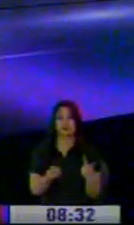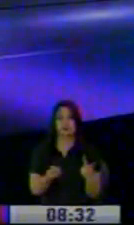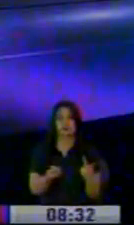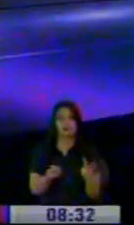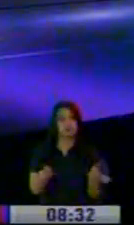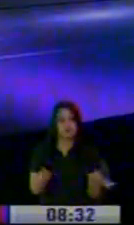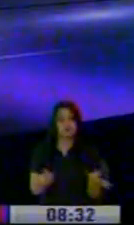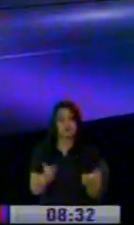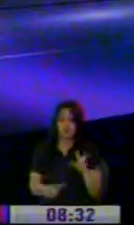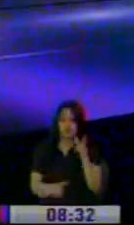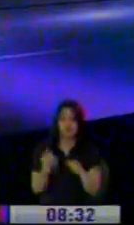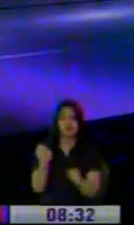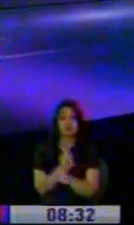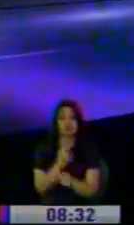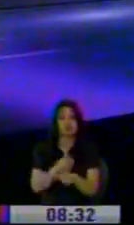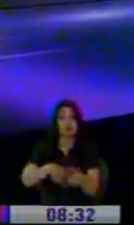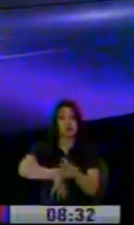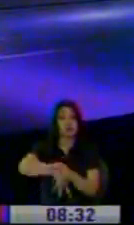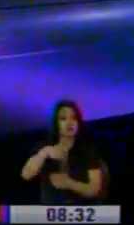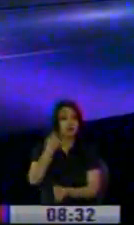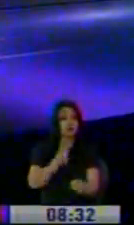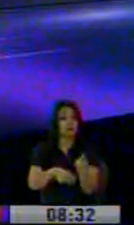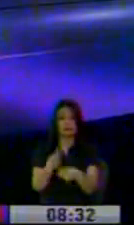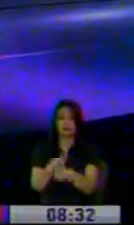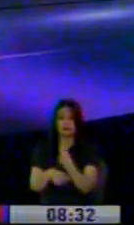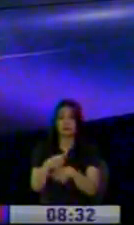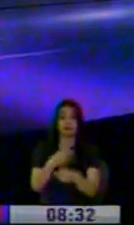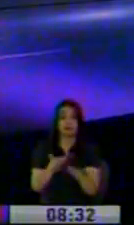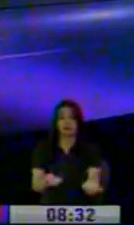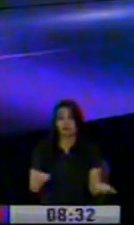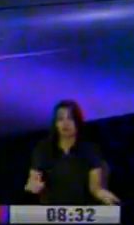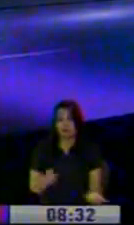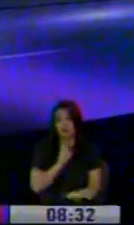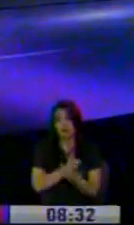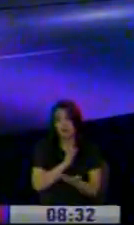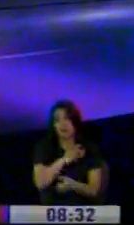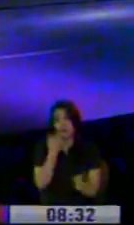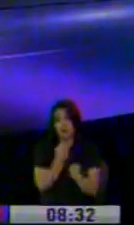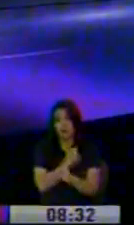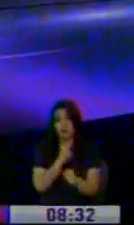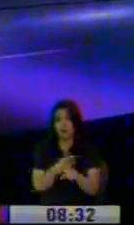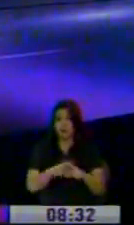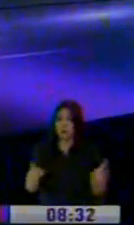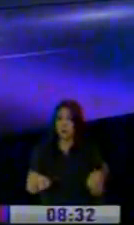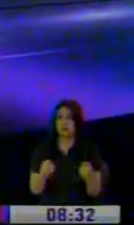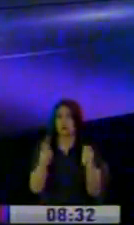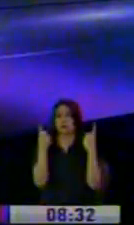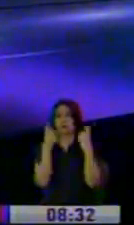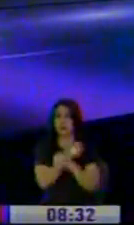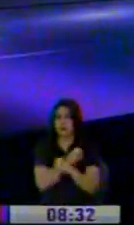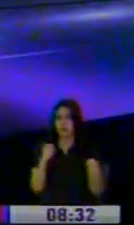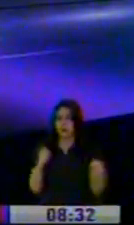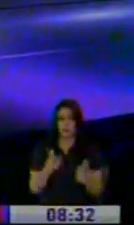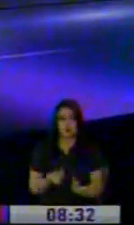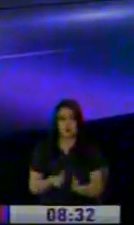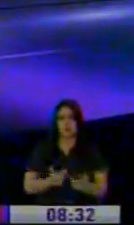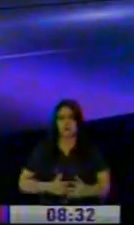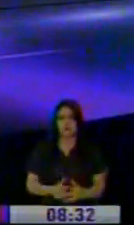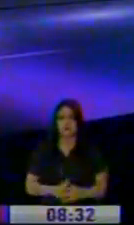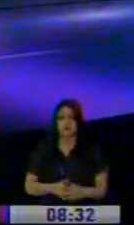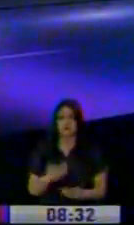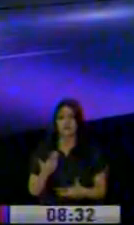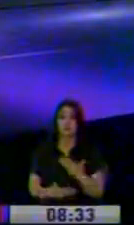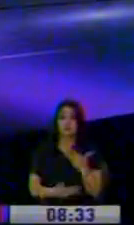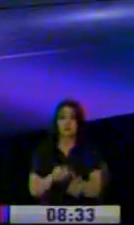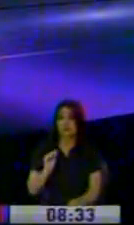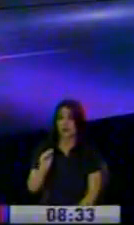la que trabajan los comerciantes vendiendo el sustento diario. O sea, es de Ripley, realmente de Ripley con esa estructura. Y que luego les digan a